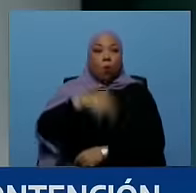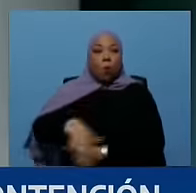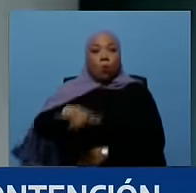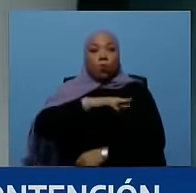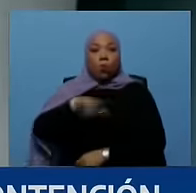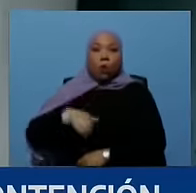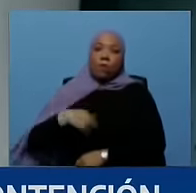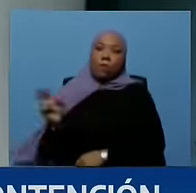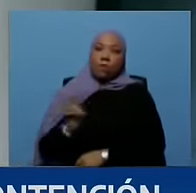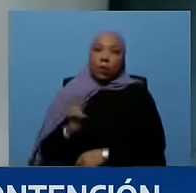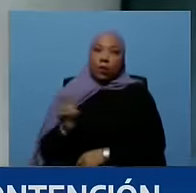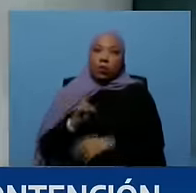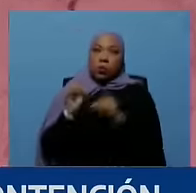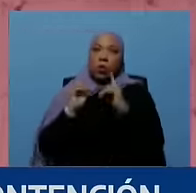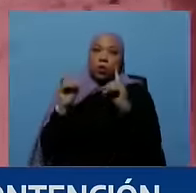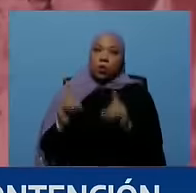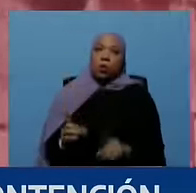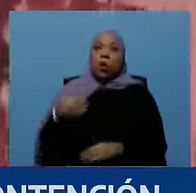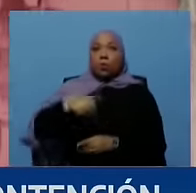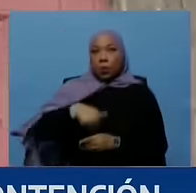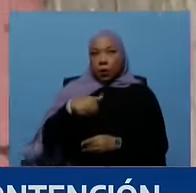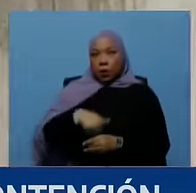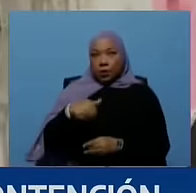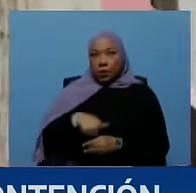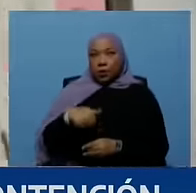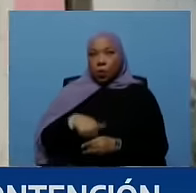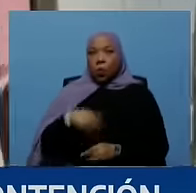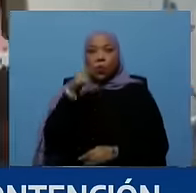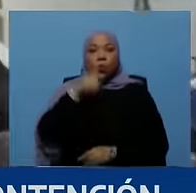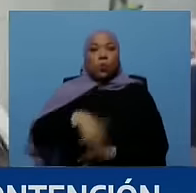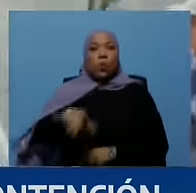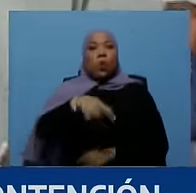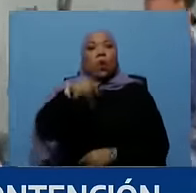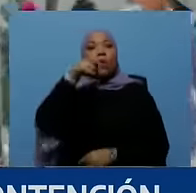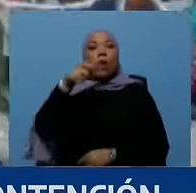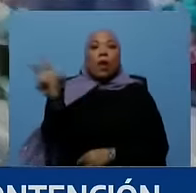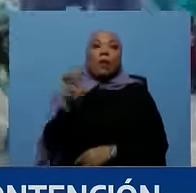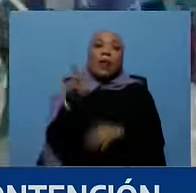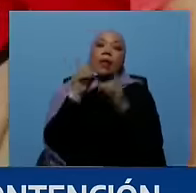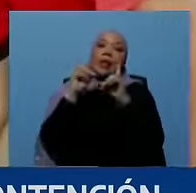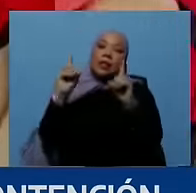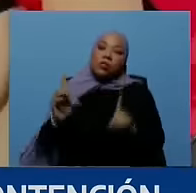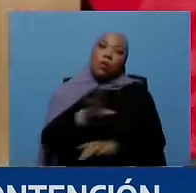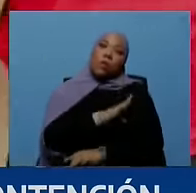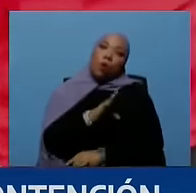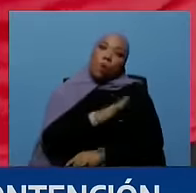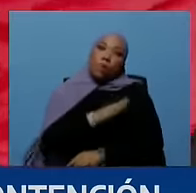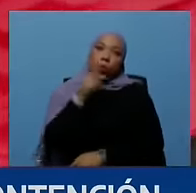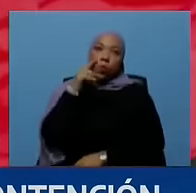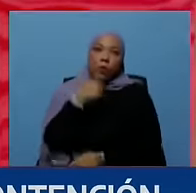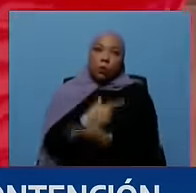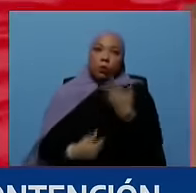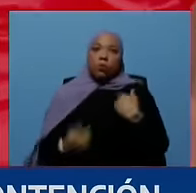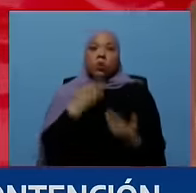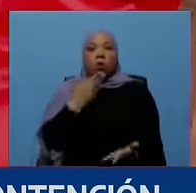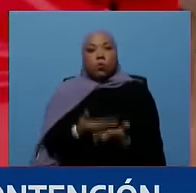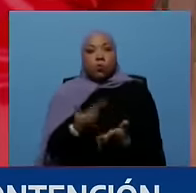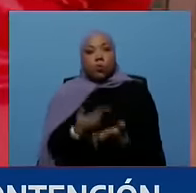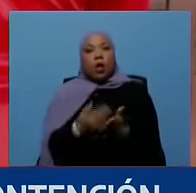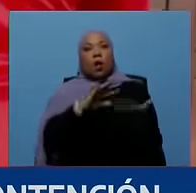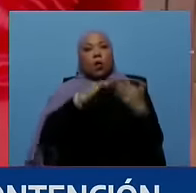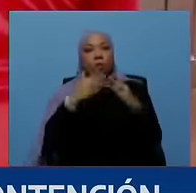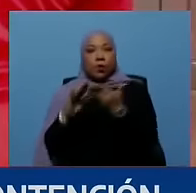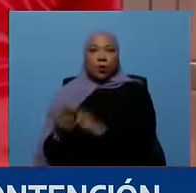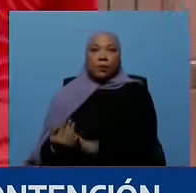nosotros desde Venezuela decimos elecciones populares para que el pueblo decida sus proyectos, para que el pueblo construya su